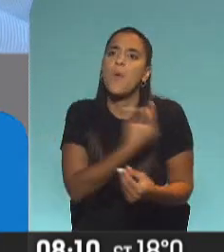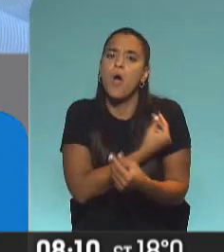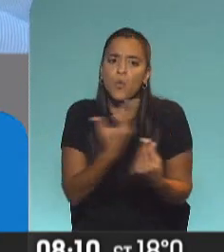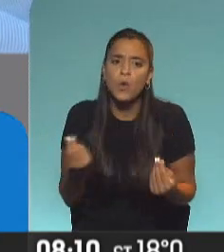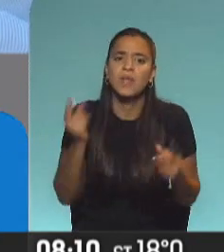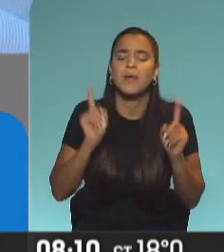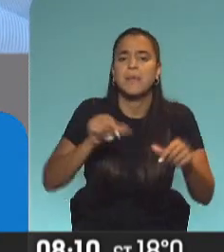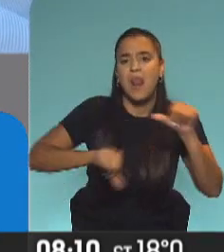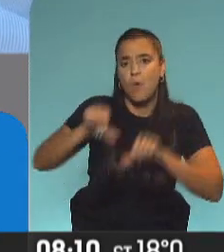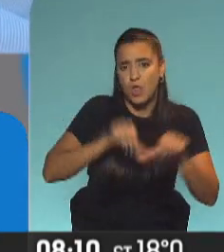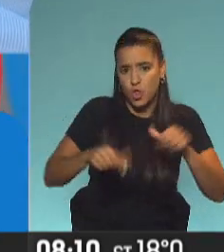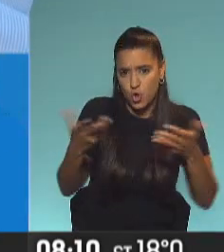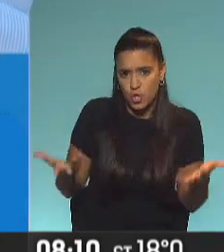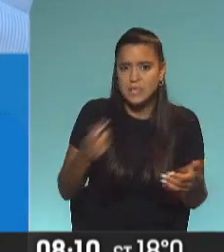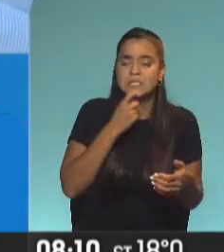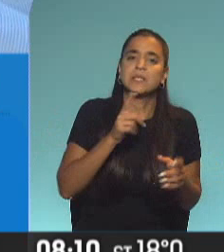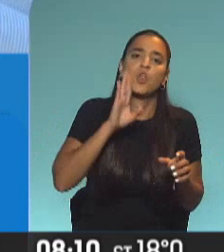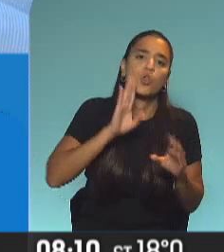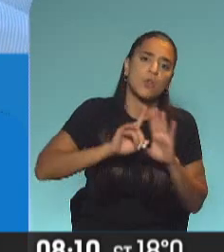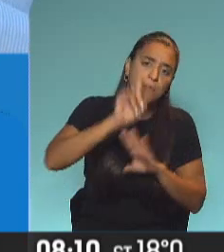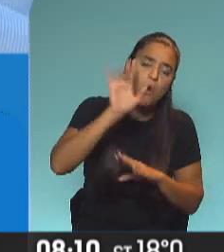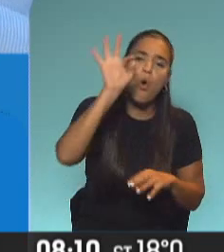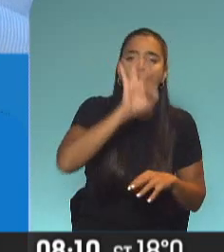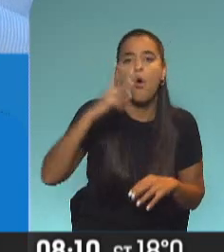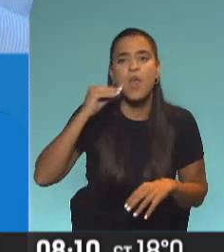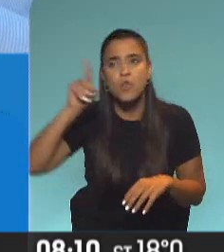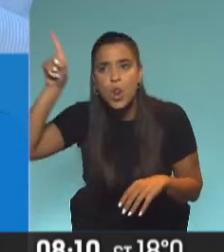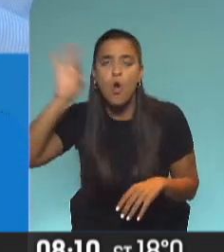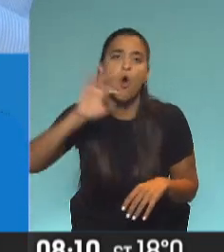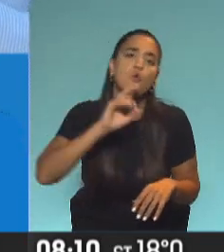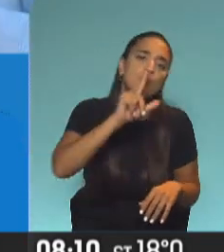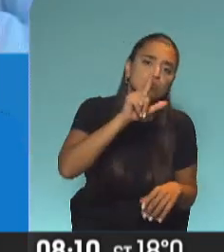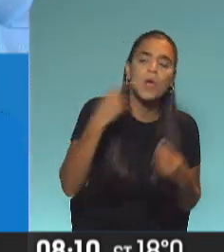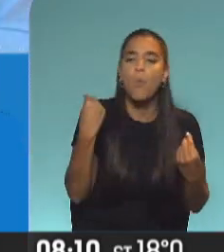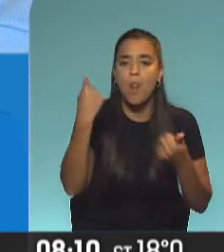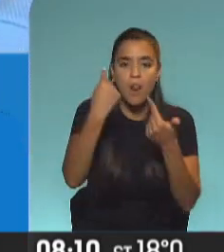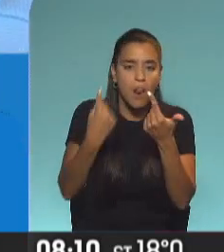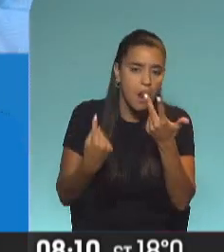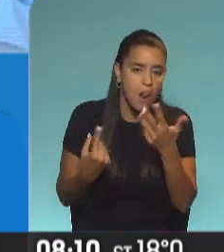de la farmacéutica, digamos, si es de Norteamérica, si es del Reino Unido, si es de Rusia.